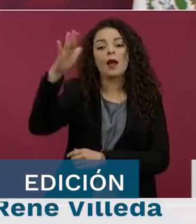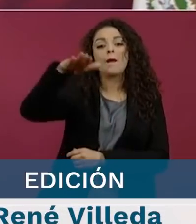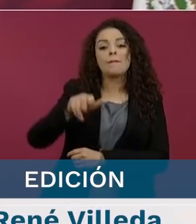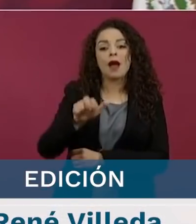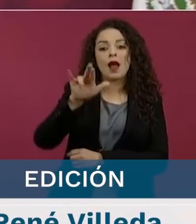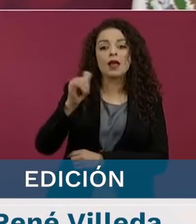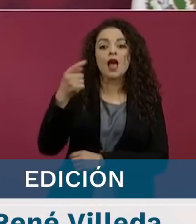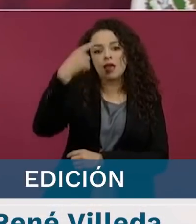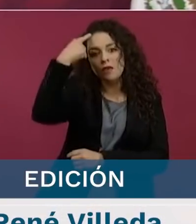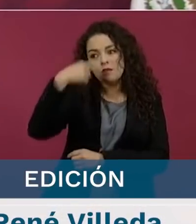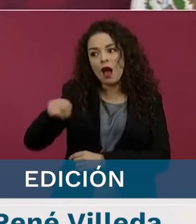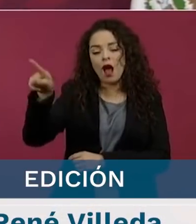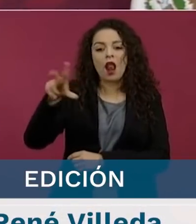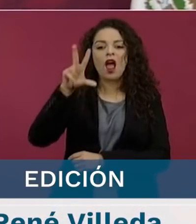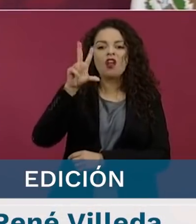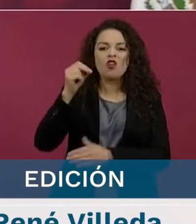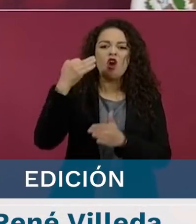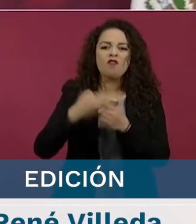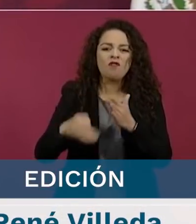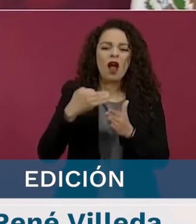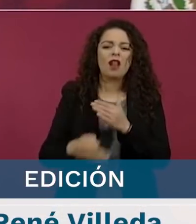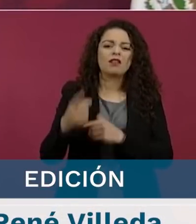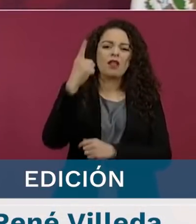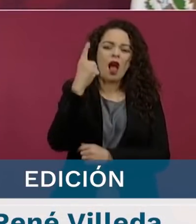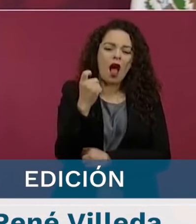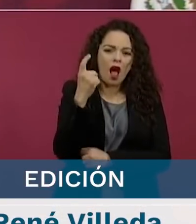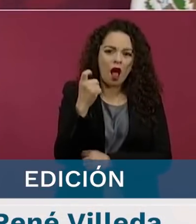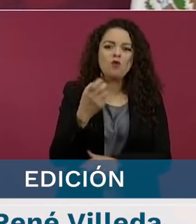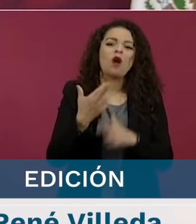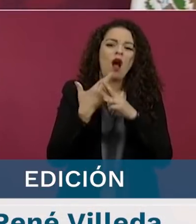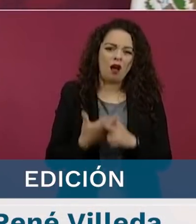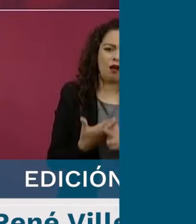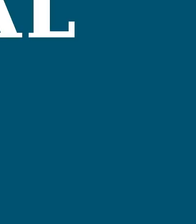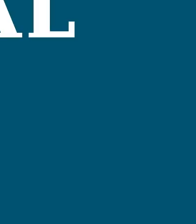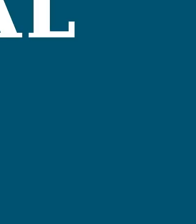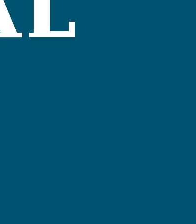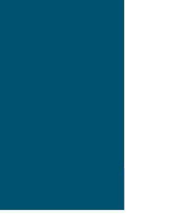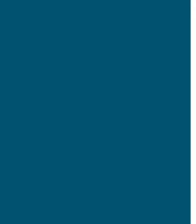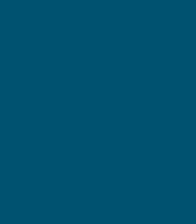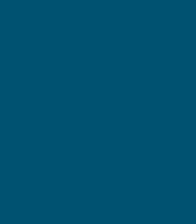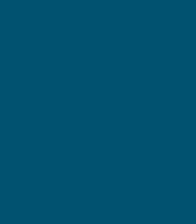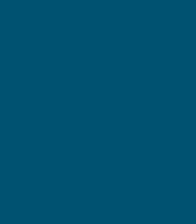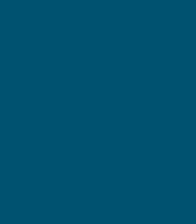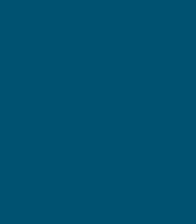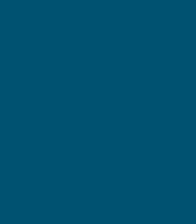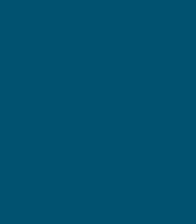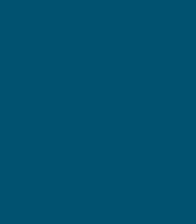en Sinaloa, tanto para consumo doméstico como para riego.